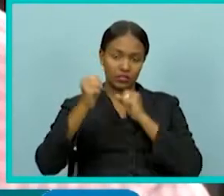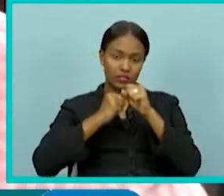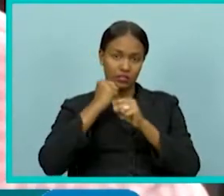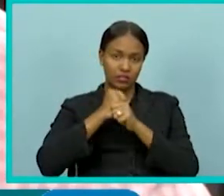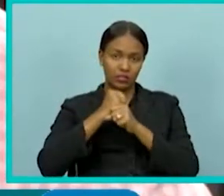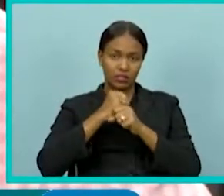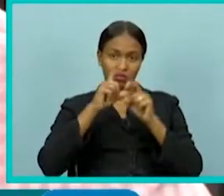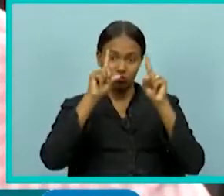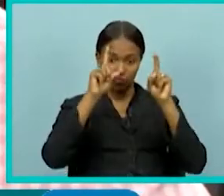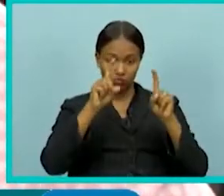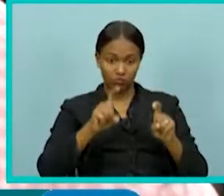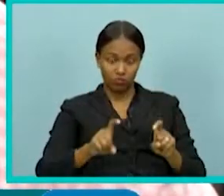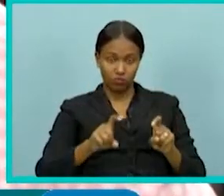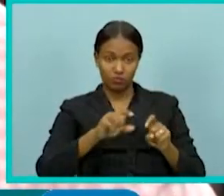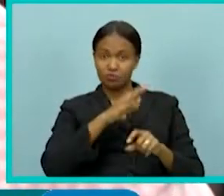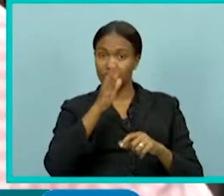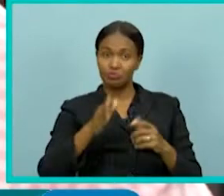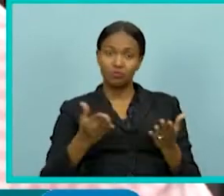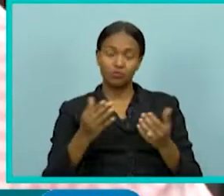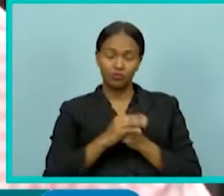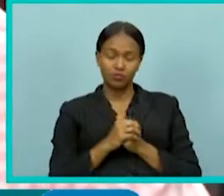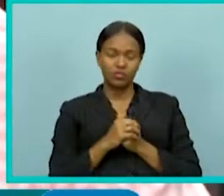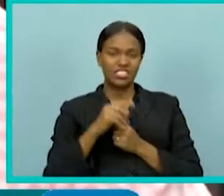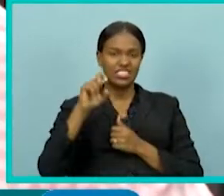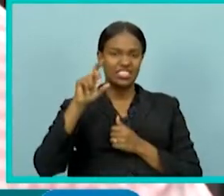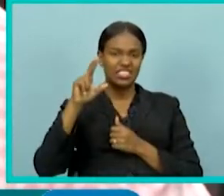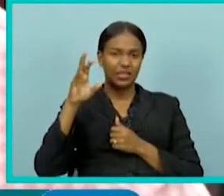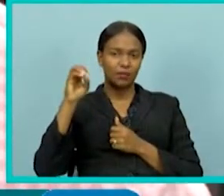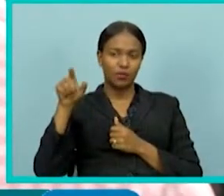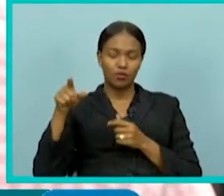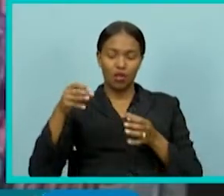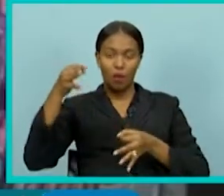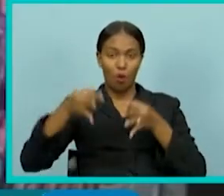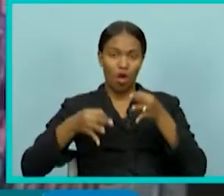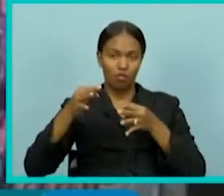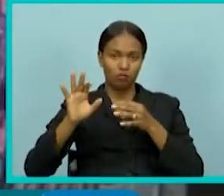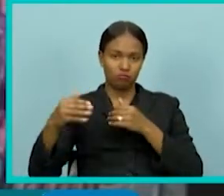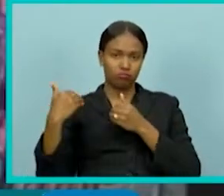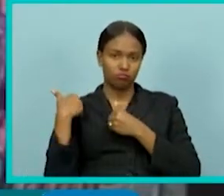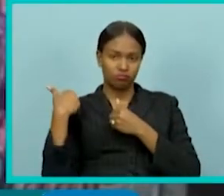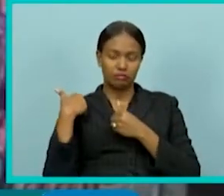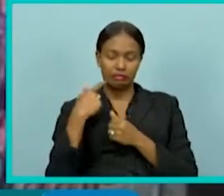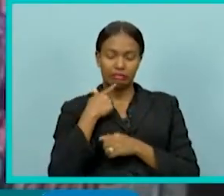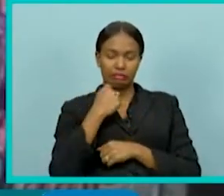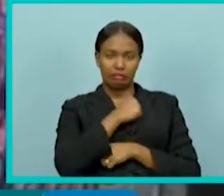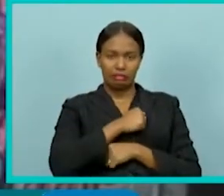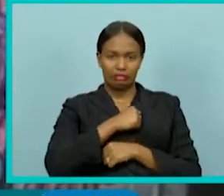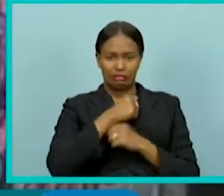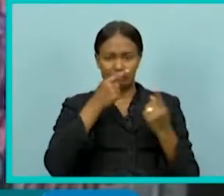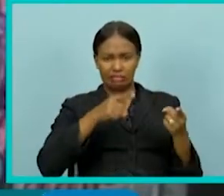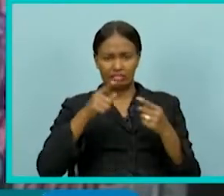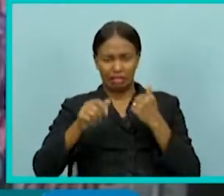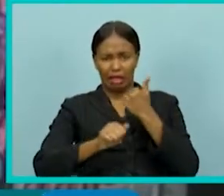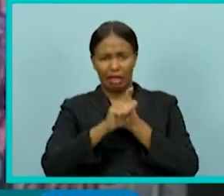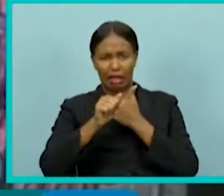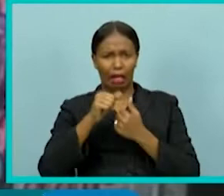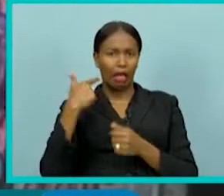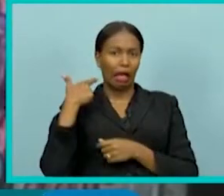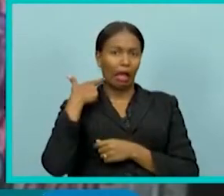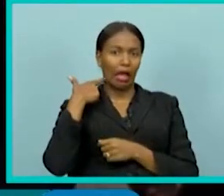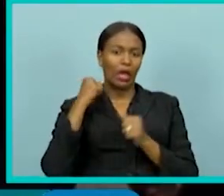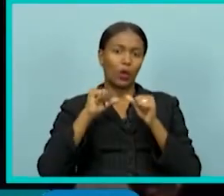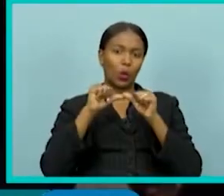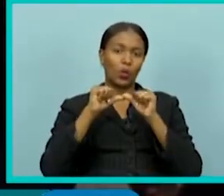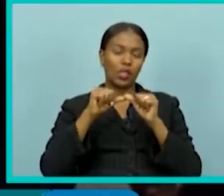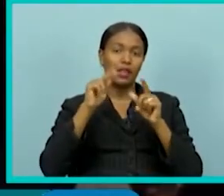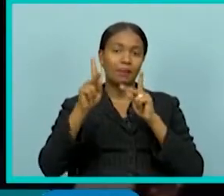una sola auditoría. Guillermo Julián, quien es abogado de profesión, lamentó que las acciones delictivas mantengan en